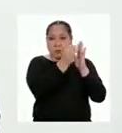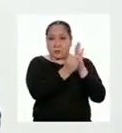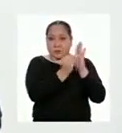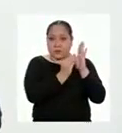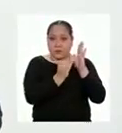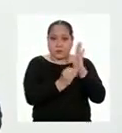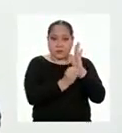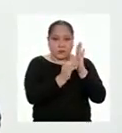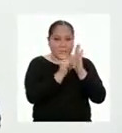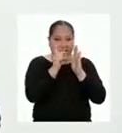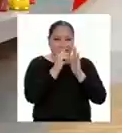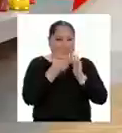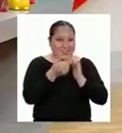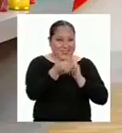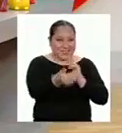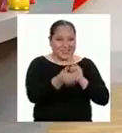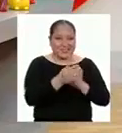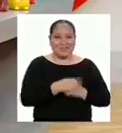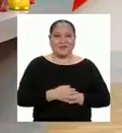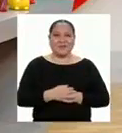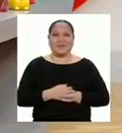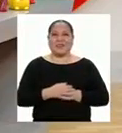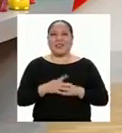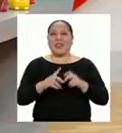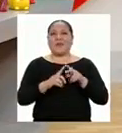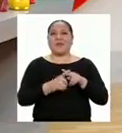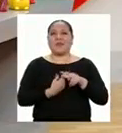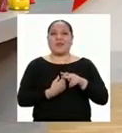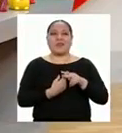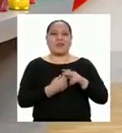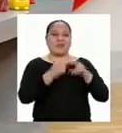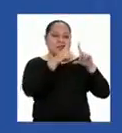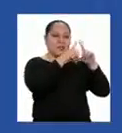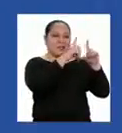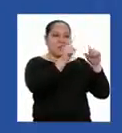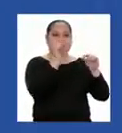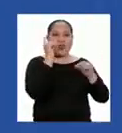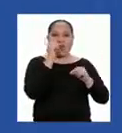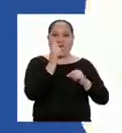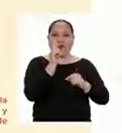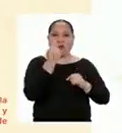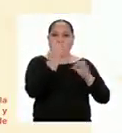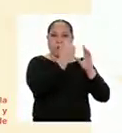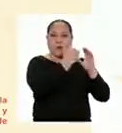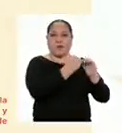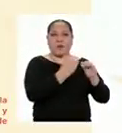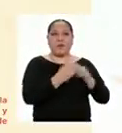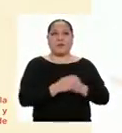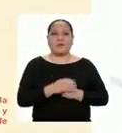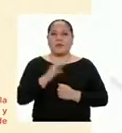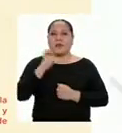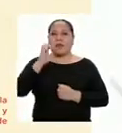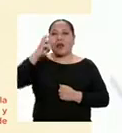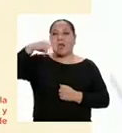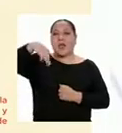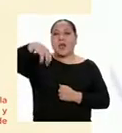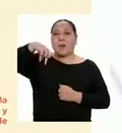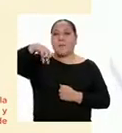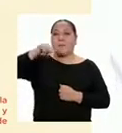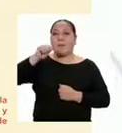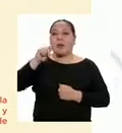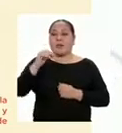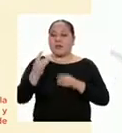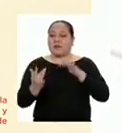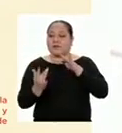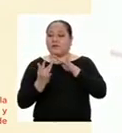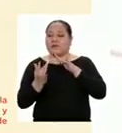pero no nos adelantemos. Empecemos con el texto 1 y su primer párrafo. La empatía en la adolescencia puede ser un factor